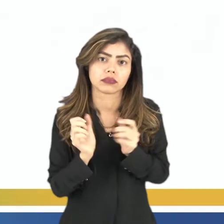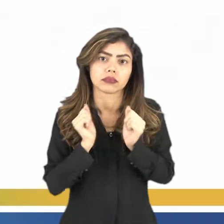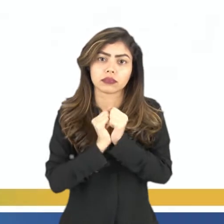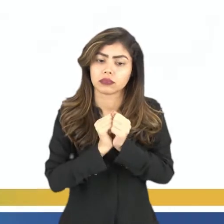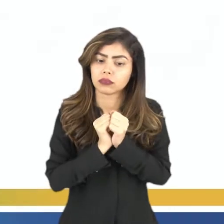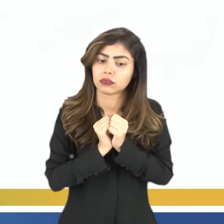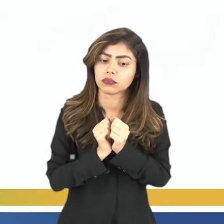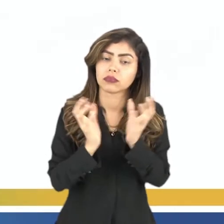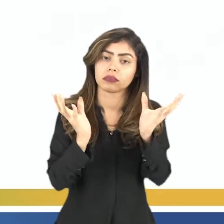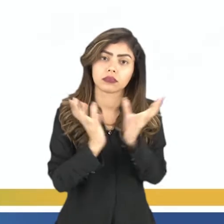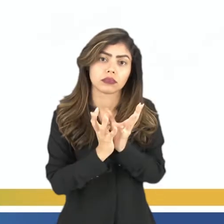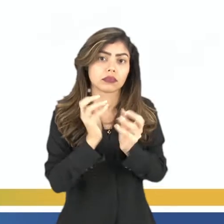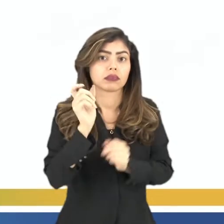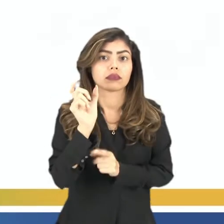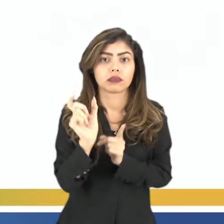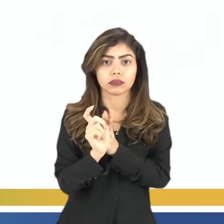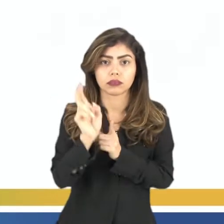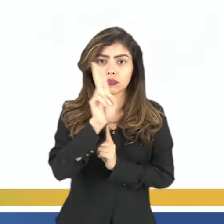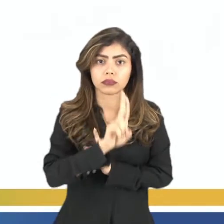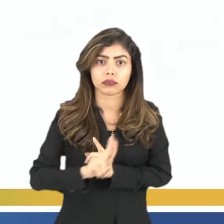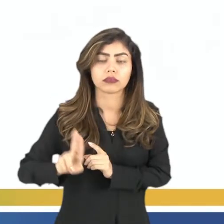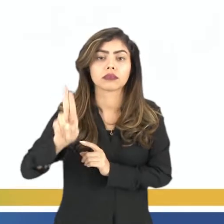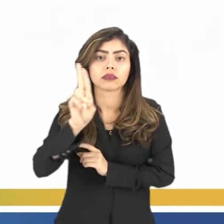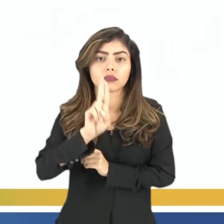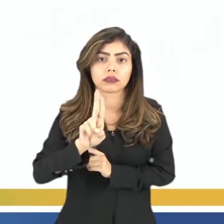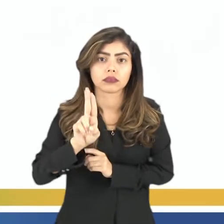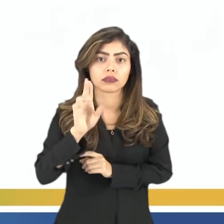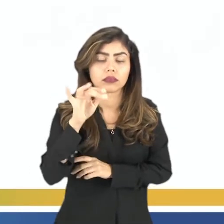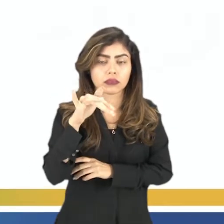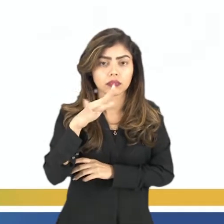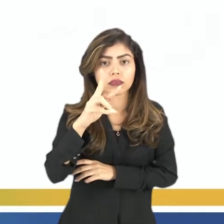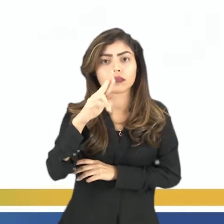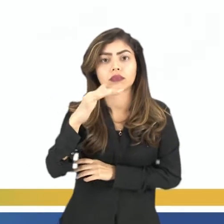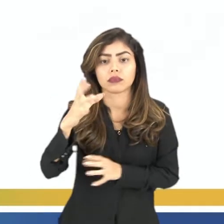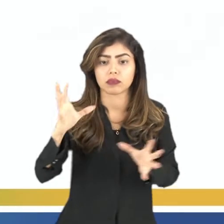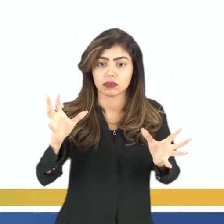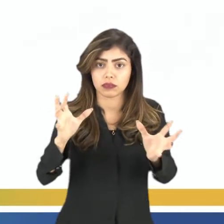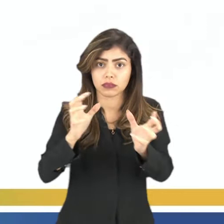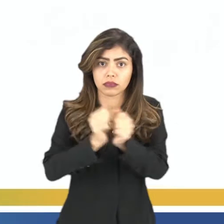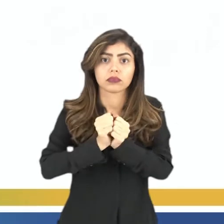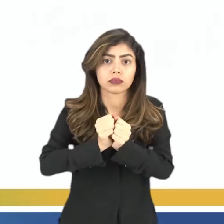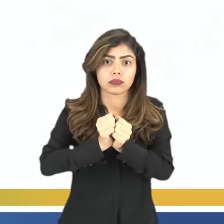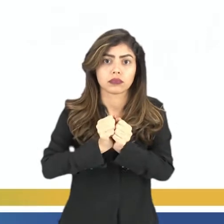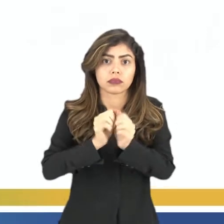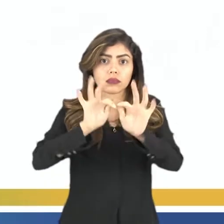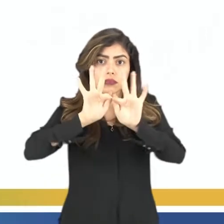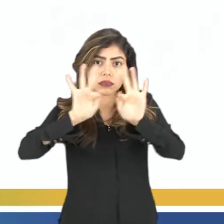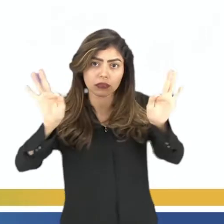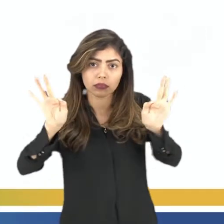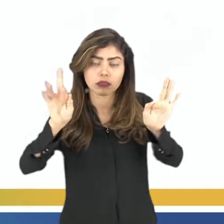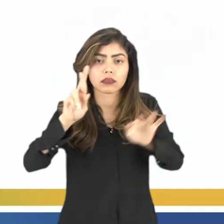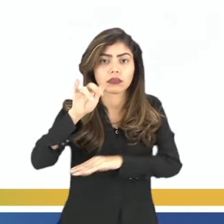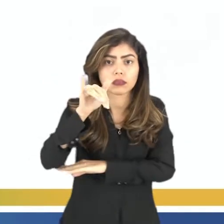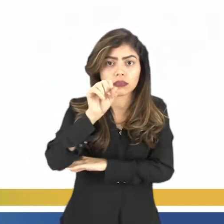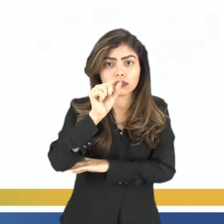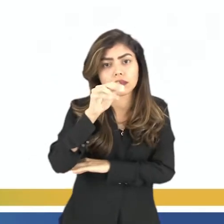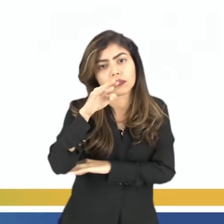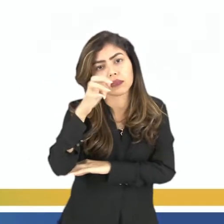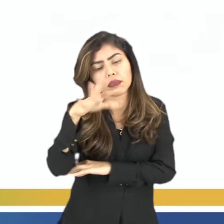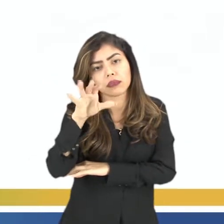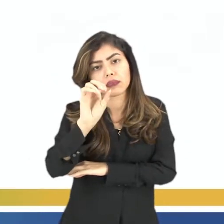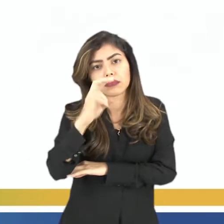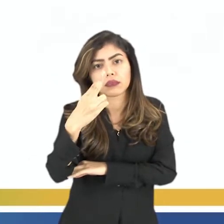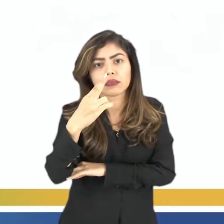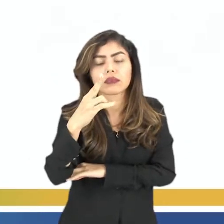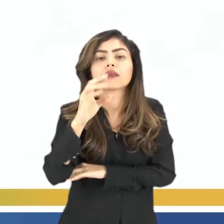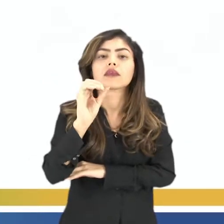de palabras que funcionan como nexos para unir oraciones o